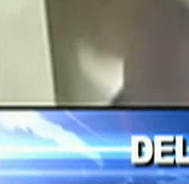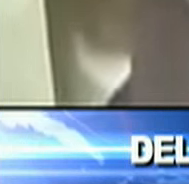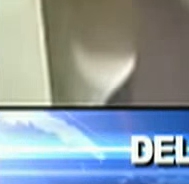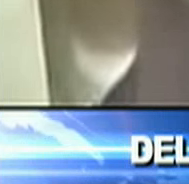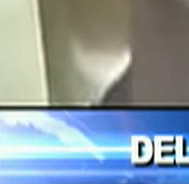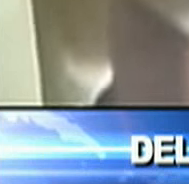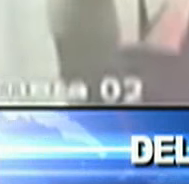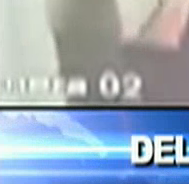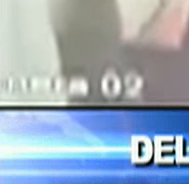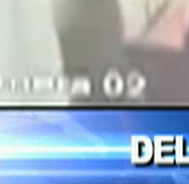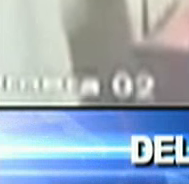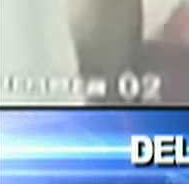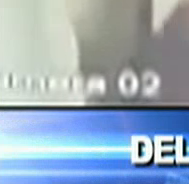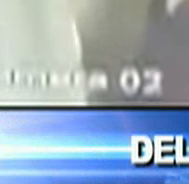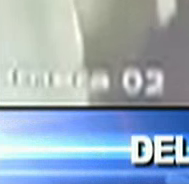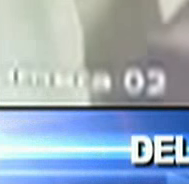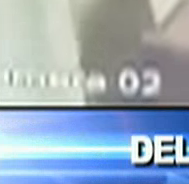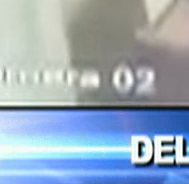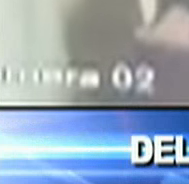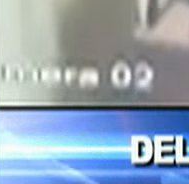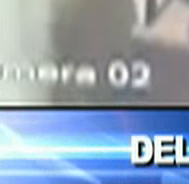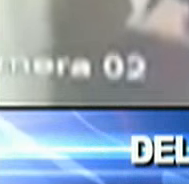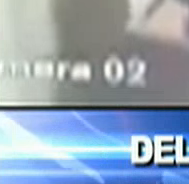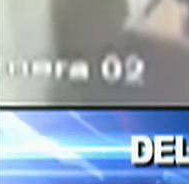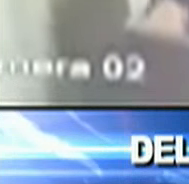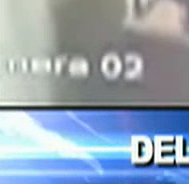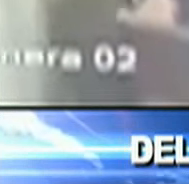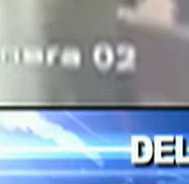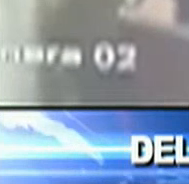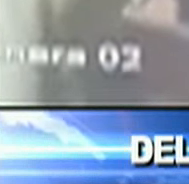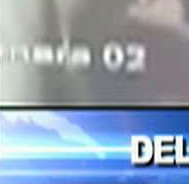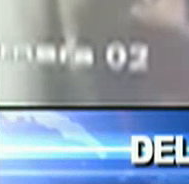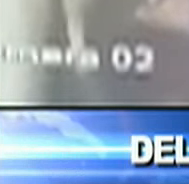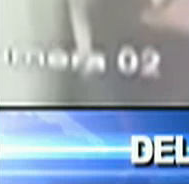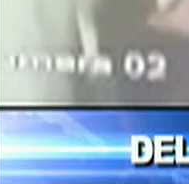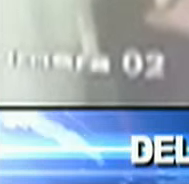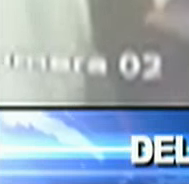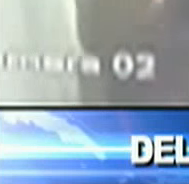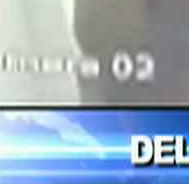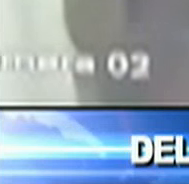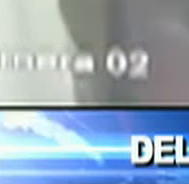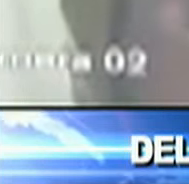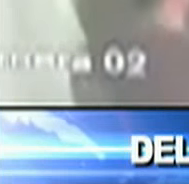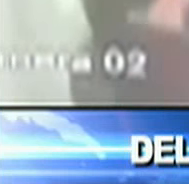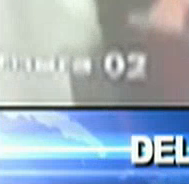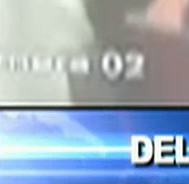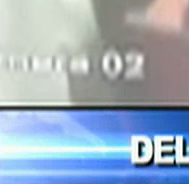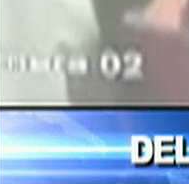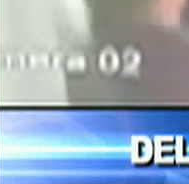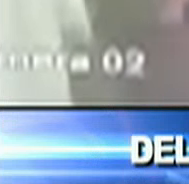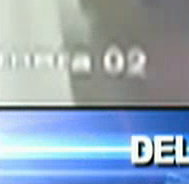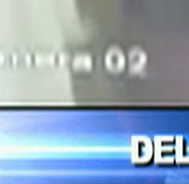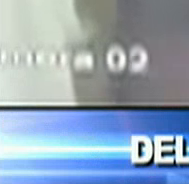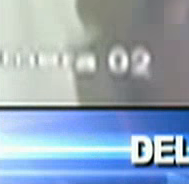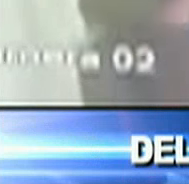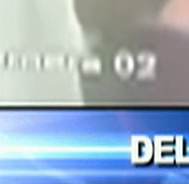el hecho, que quedó grabado por una cámara de seguridad, y qué sucedió tras el operativo ejecutado por la